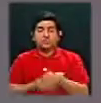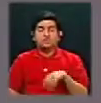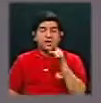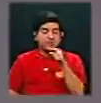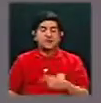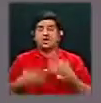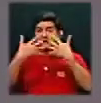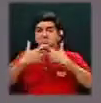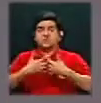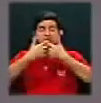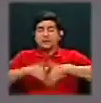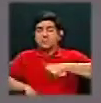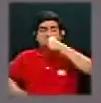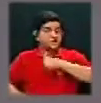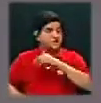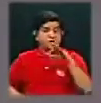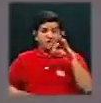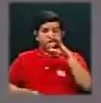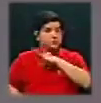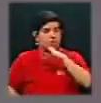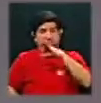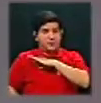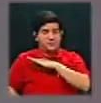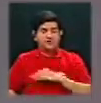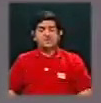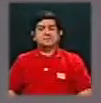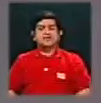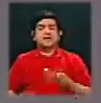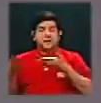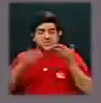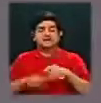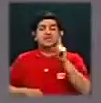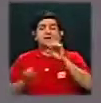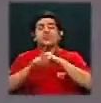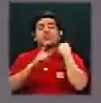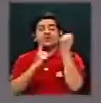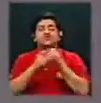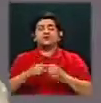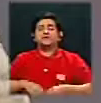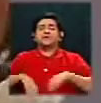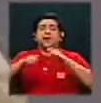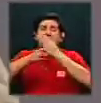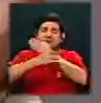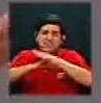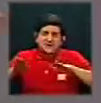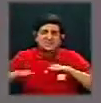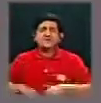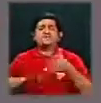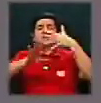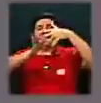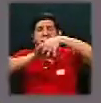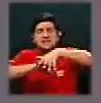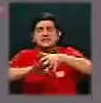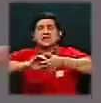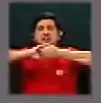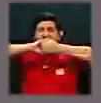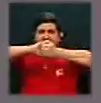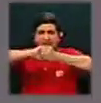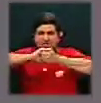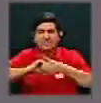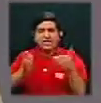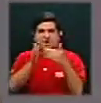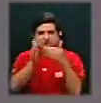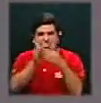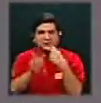empresas privadas les conviene. A las empresas privadas les conviene una sociedad pacífica, integrada, solidaria, donde haya lo que